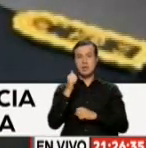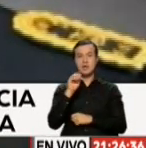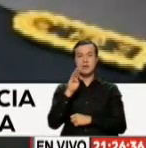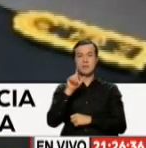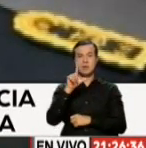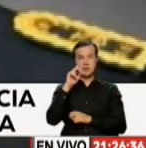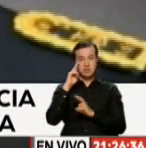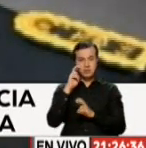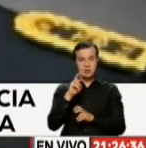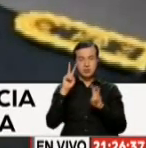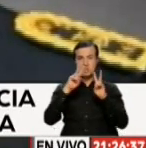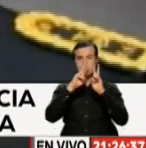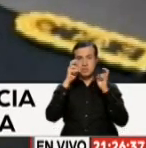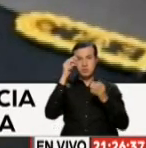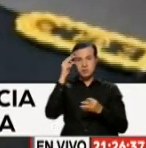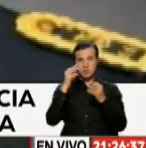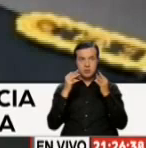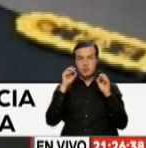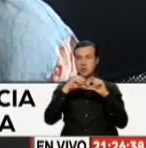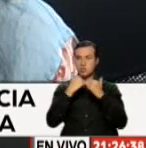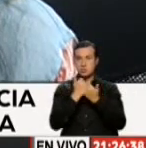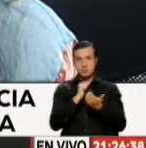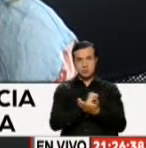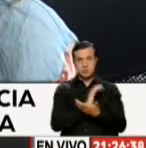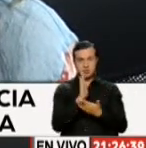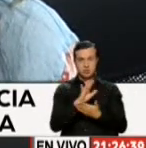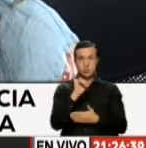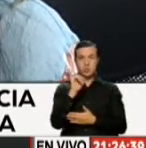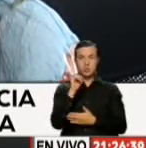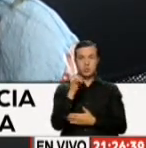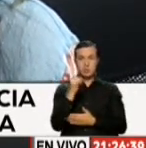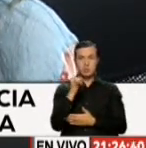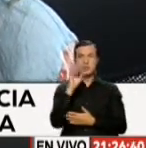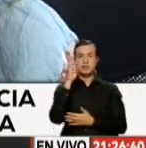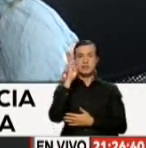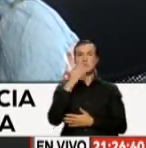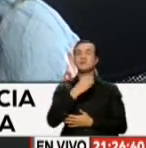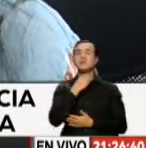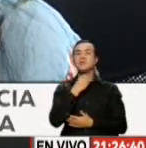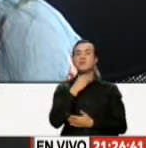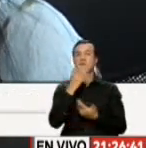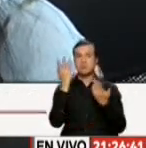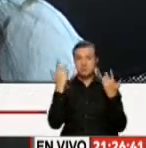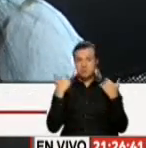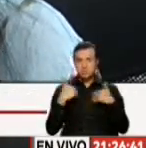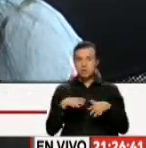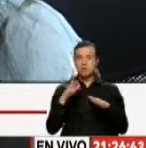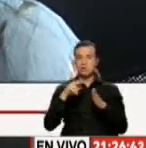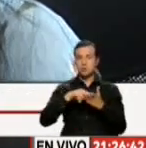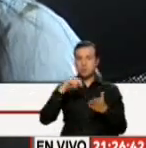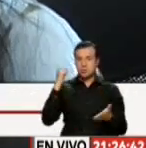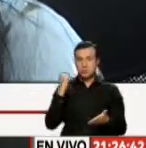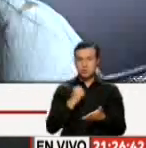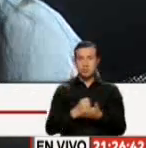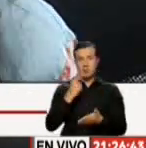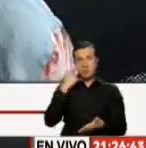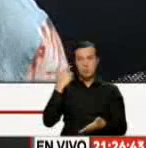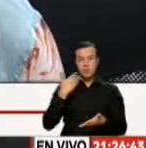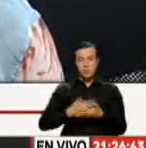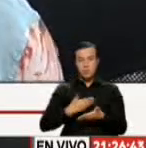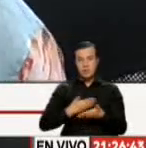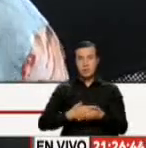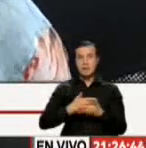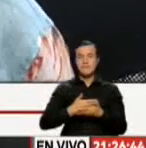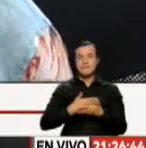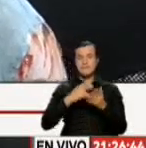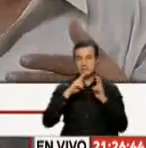que se investiga en el campo judicial y legislativo. El jueves 16 de agosto hizo el notario la constatación de la